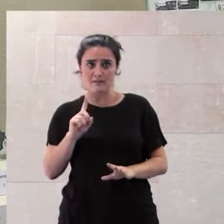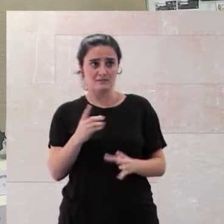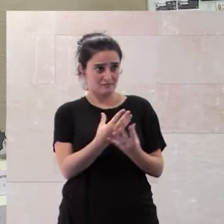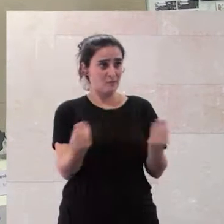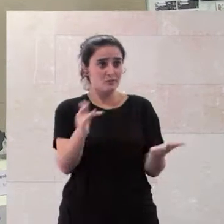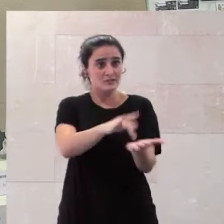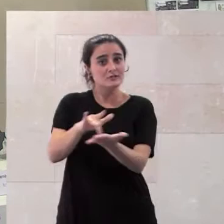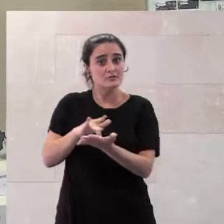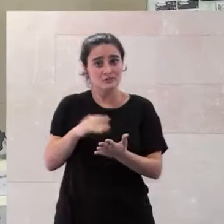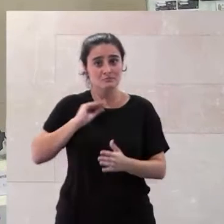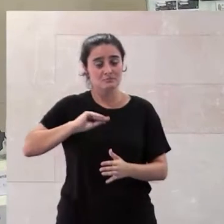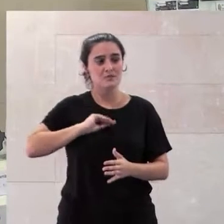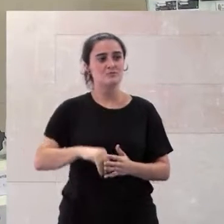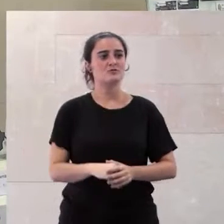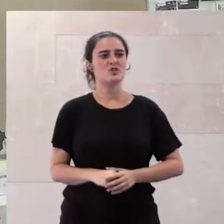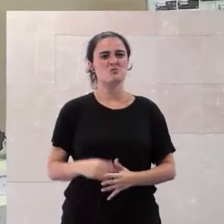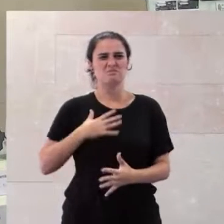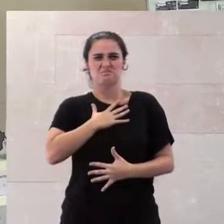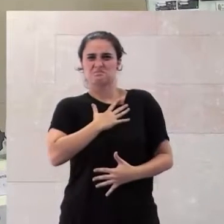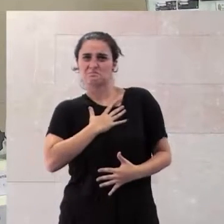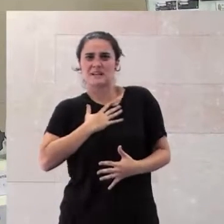el malestar sin nombre.